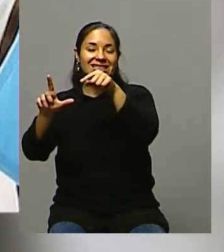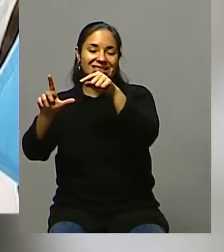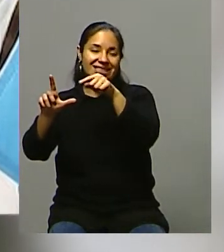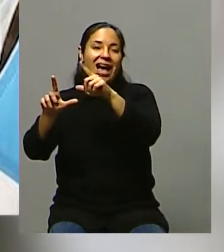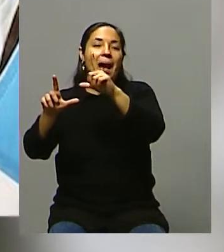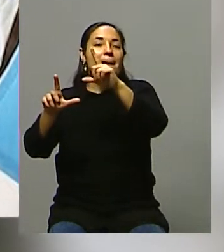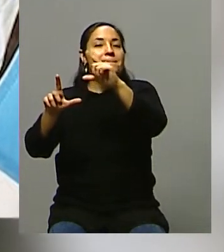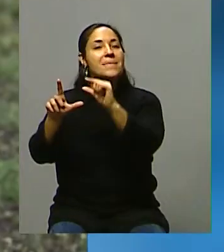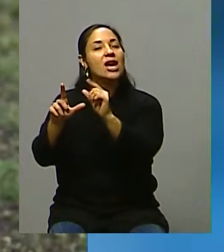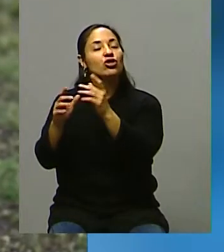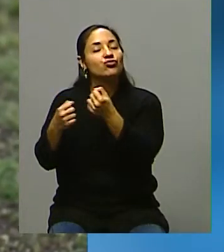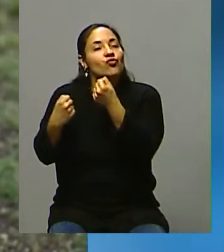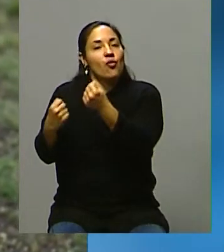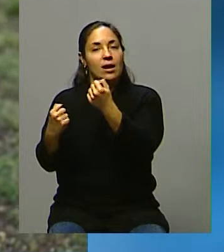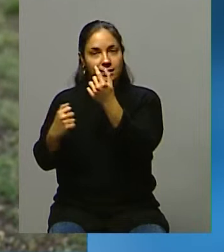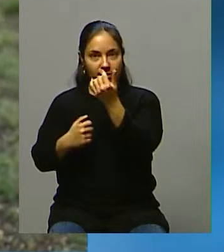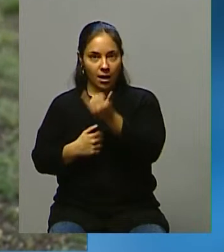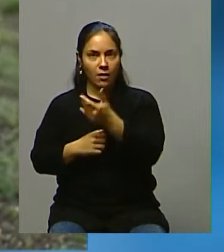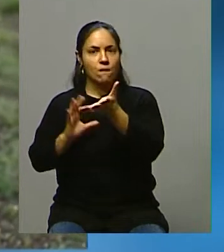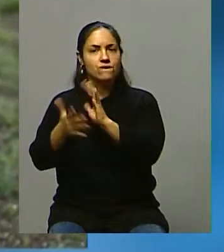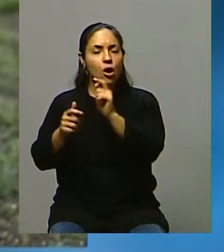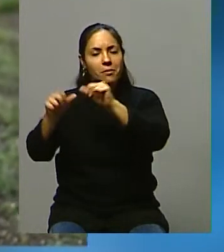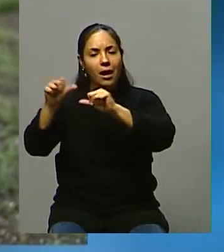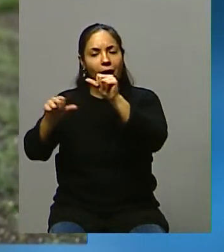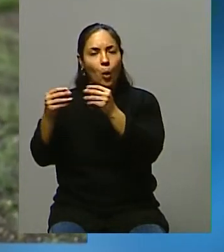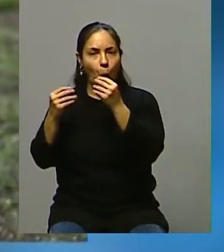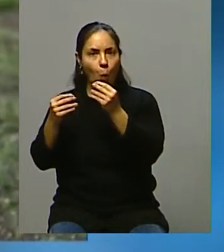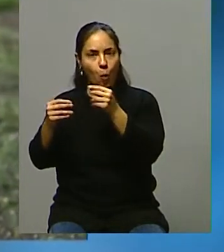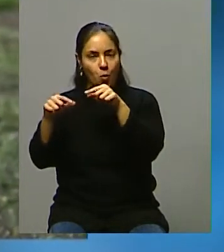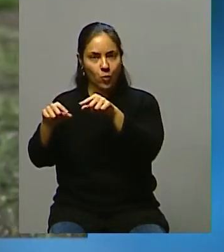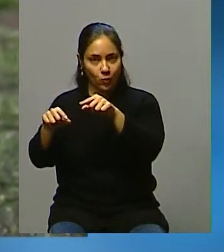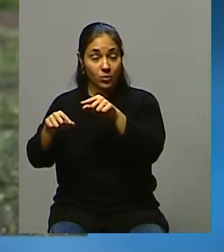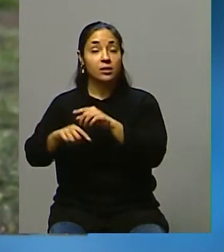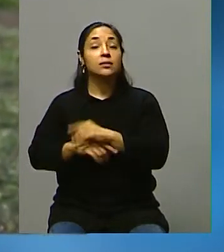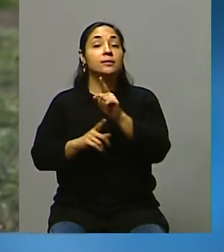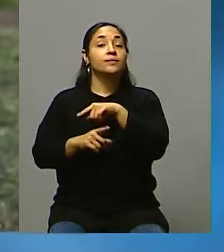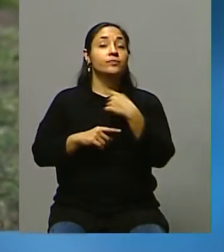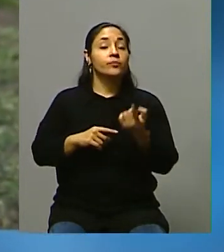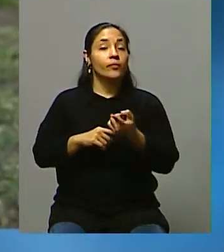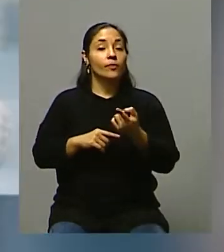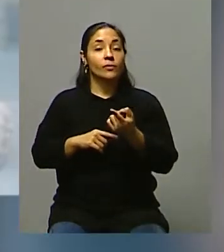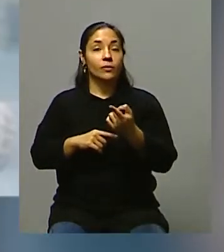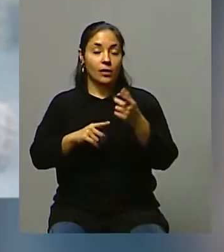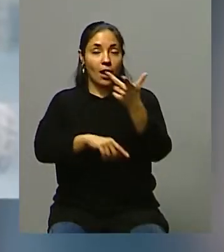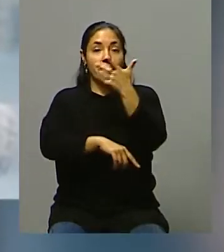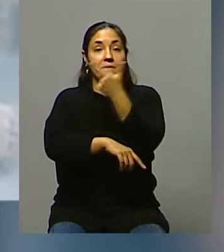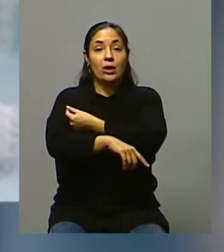Sí. Por la forma en que está hecha, más que todo, ¿no? Sí. O sea, que es eso. Y las vacunas de otra plataforma, que es